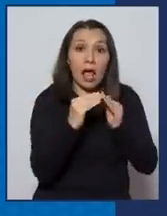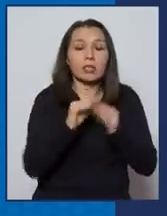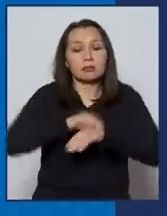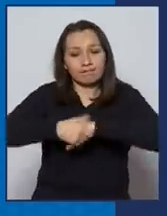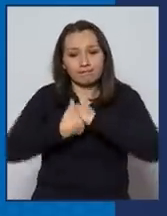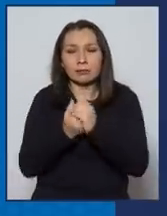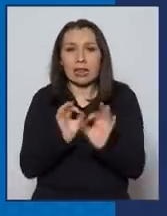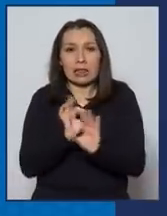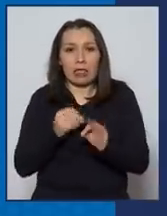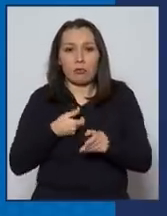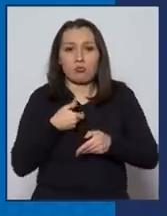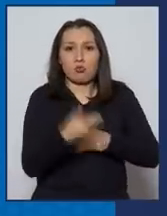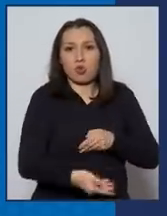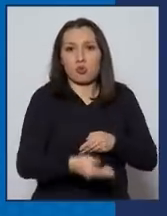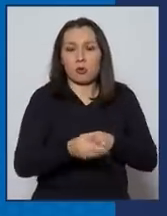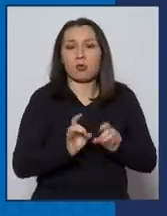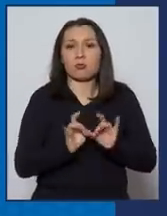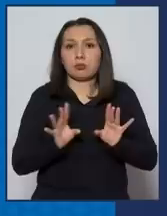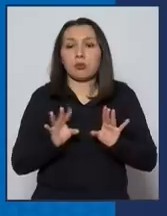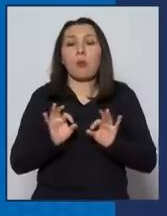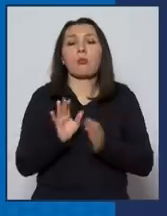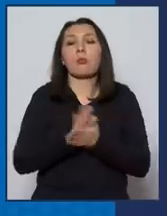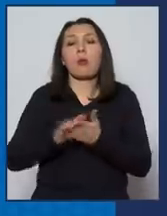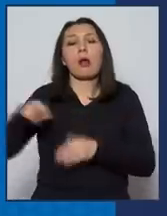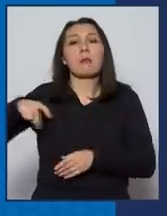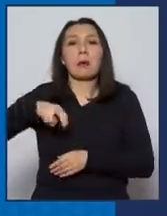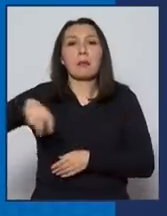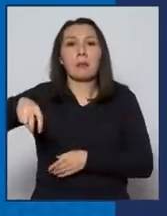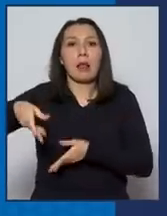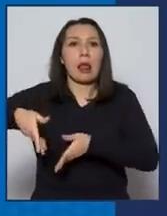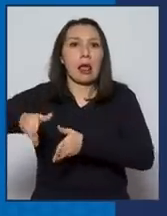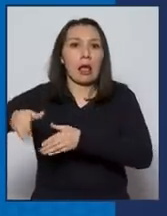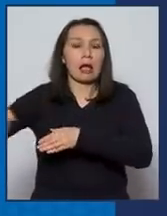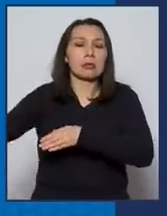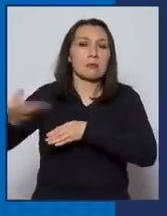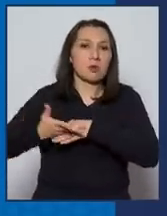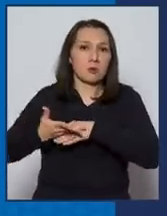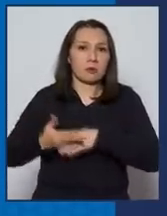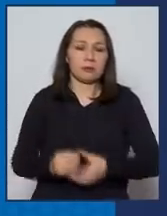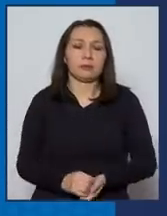algún virus que puedan haber obtenido en la vía pública.